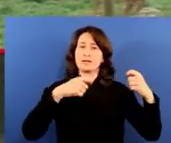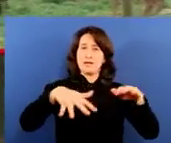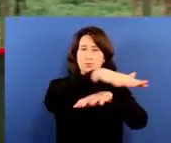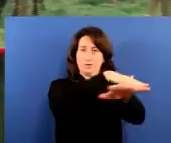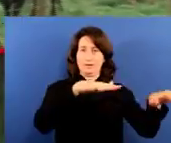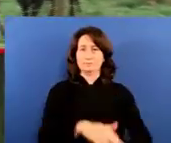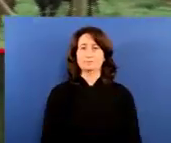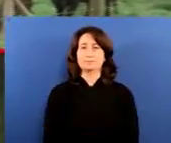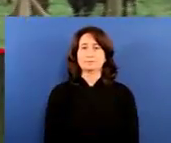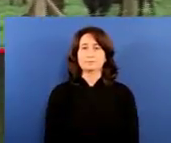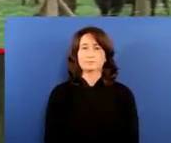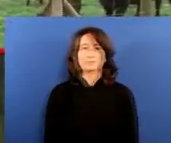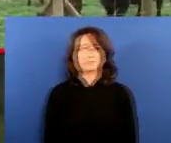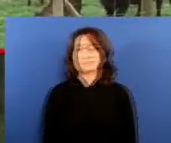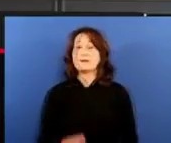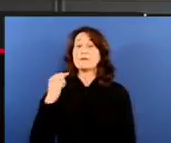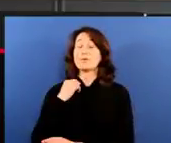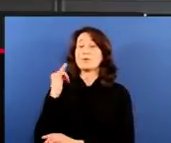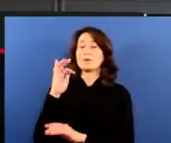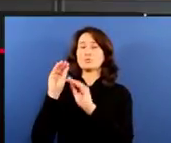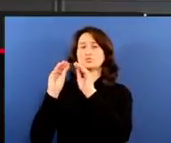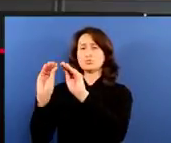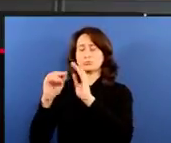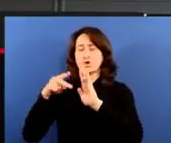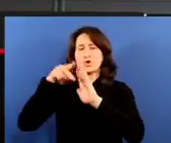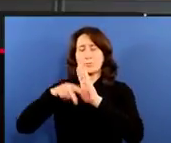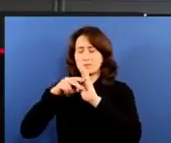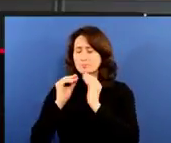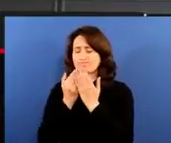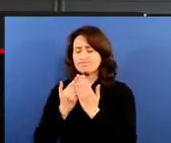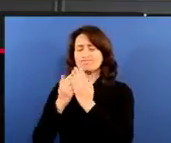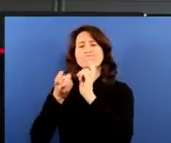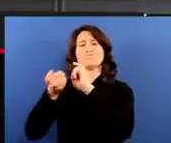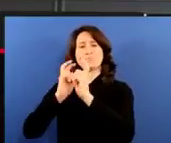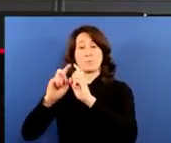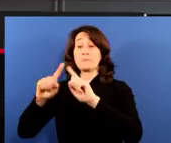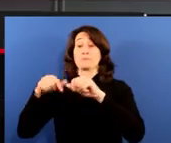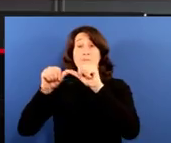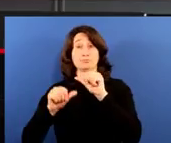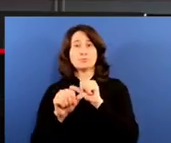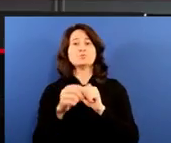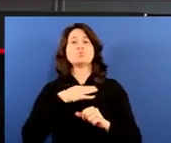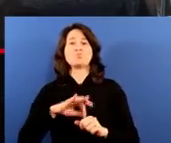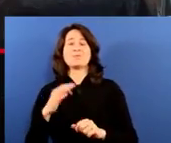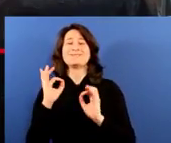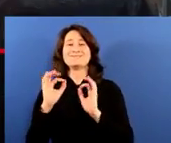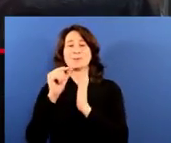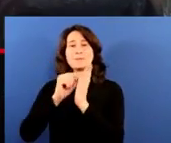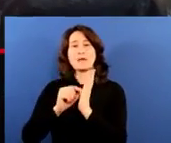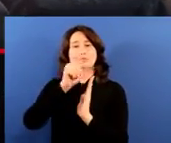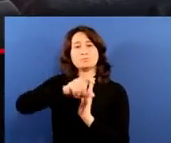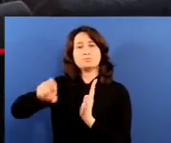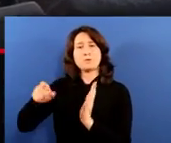y sasiardi, y el caballo de monte del País Vasco y el pochoca en equino. Por otra parte, el Departamento de